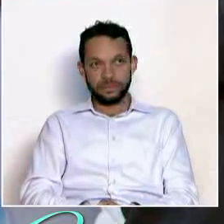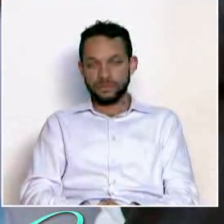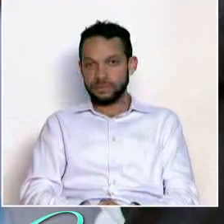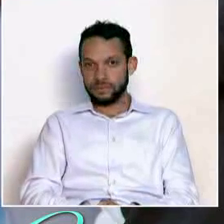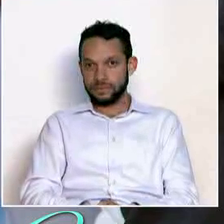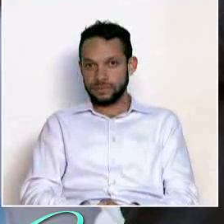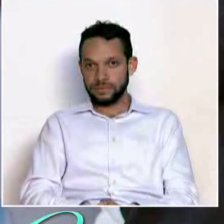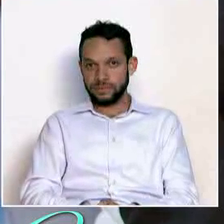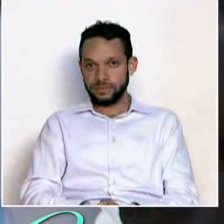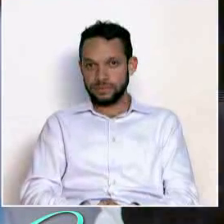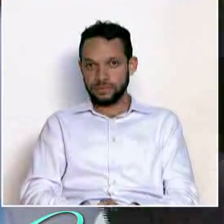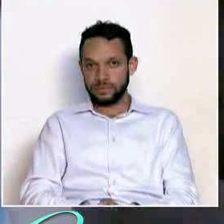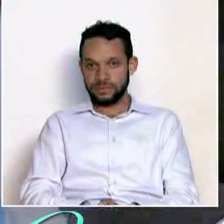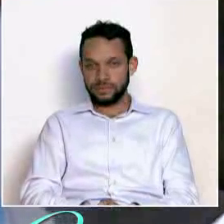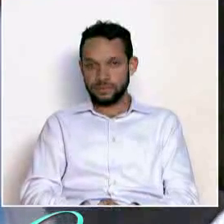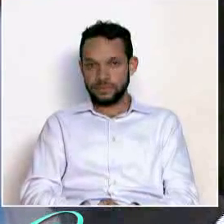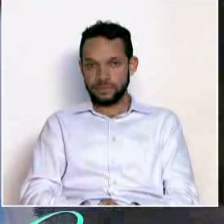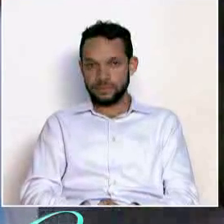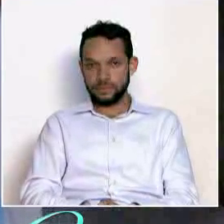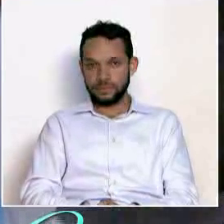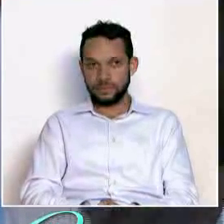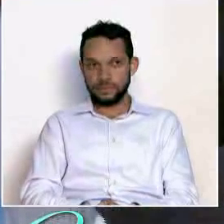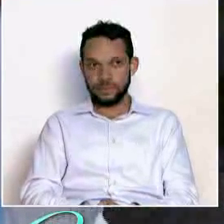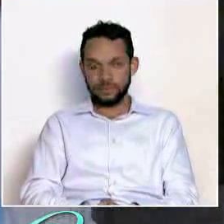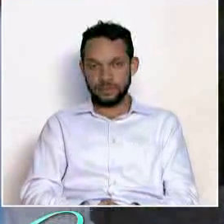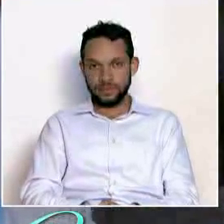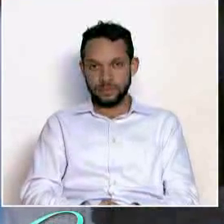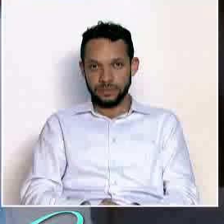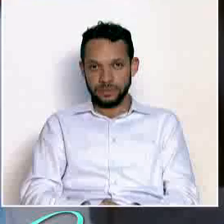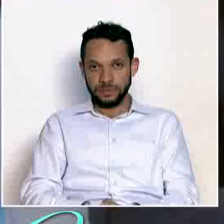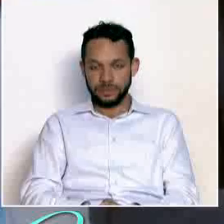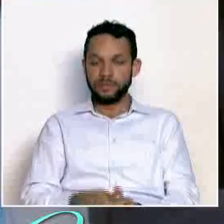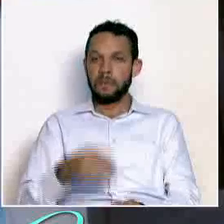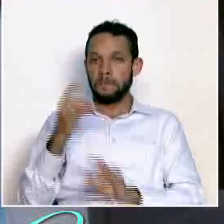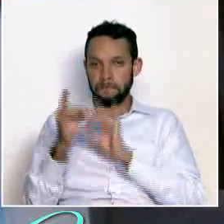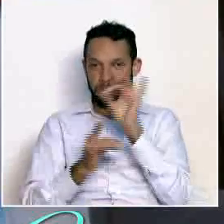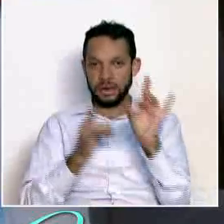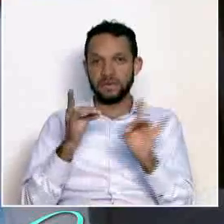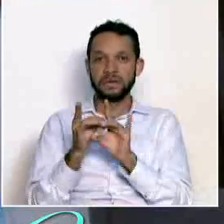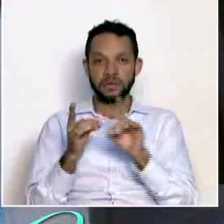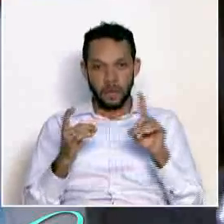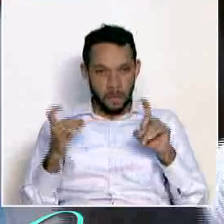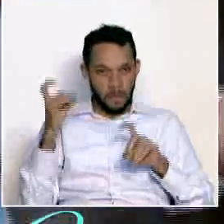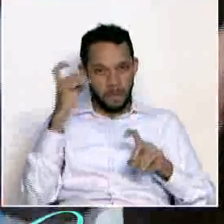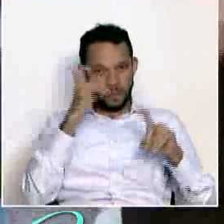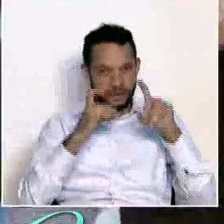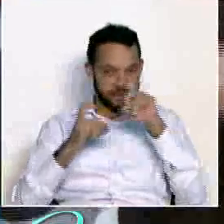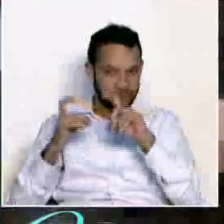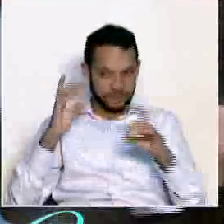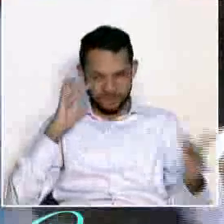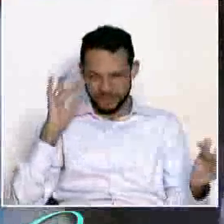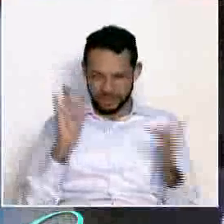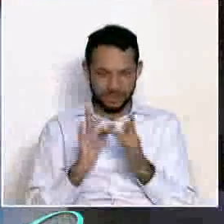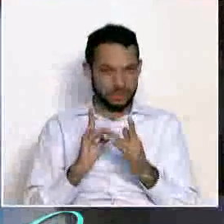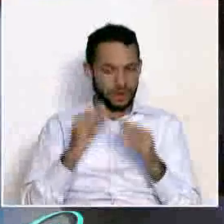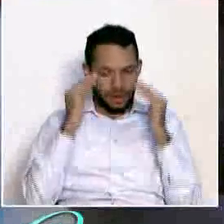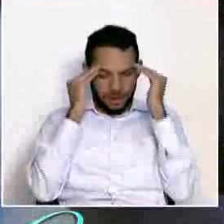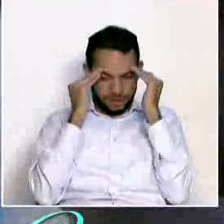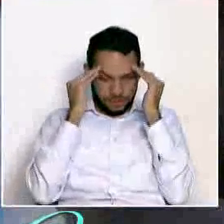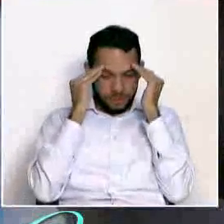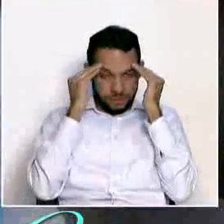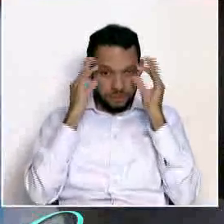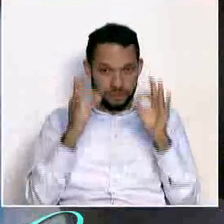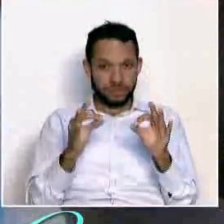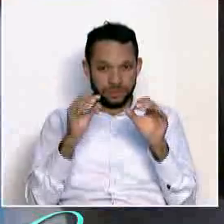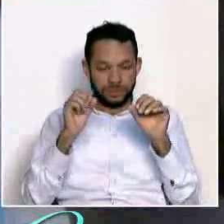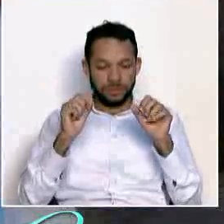5. Bien. Perfecto. Hay una buena concentración, hay una buena predisposición a